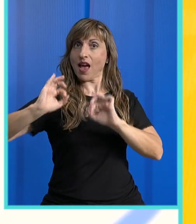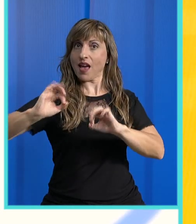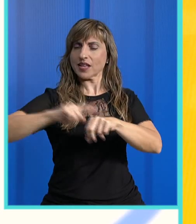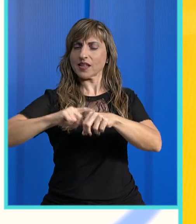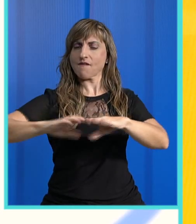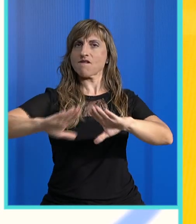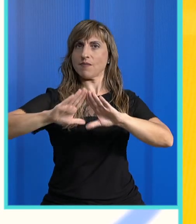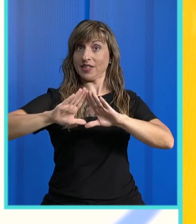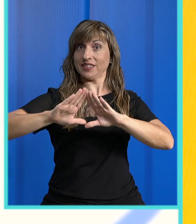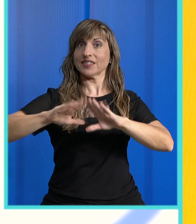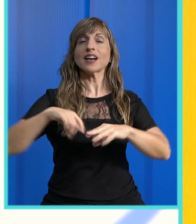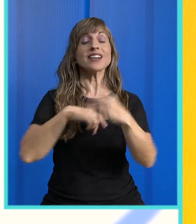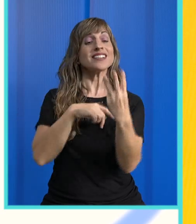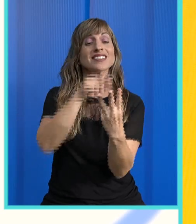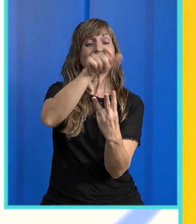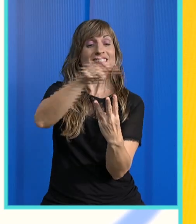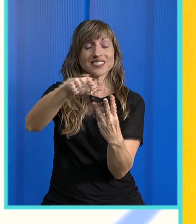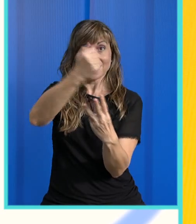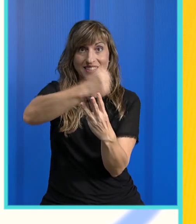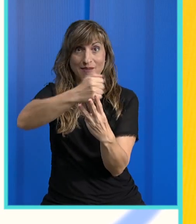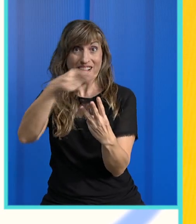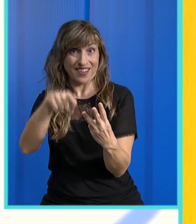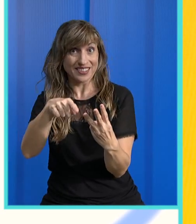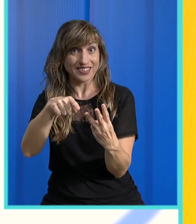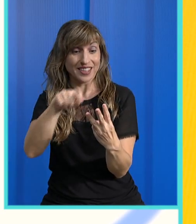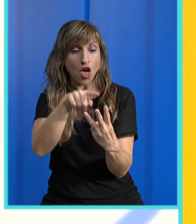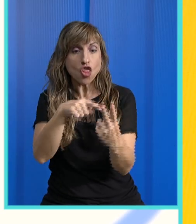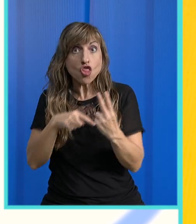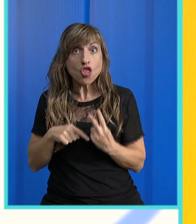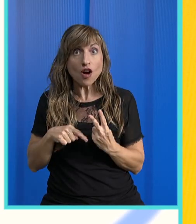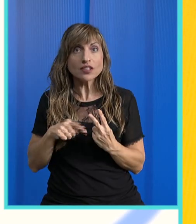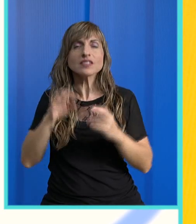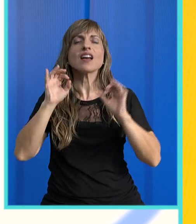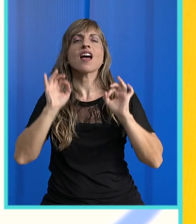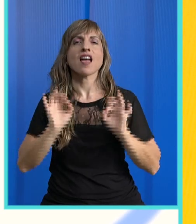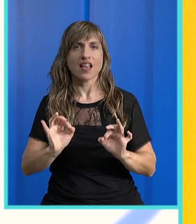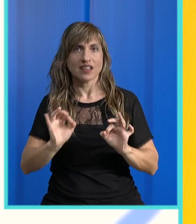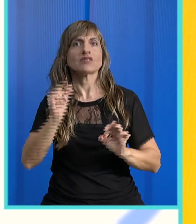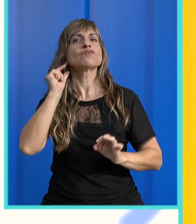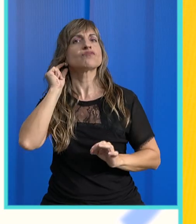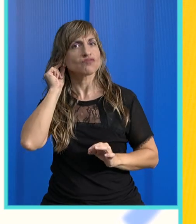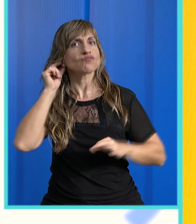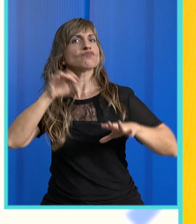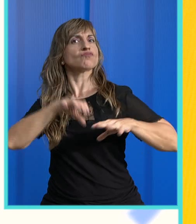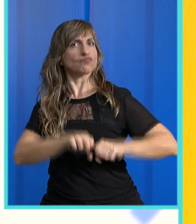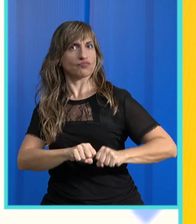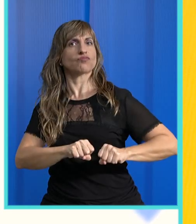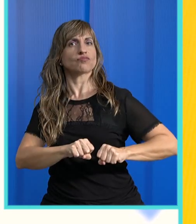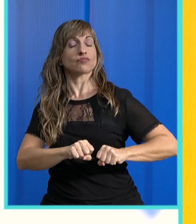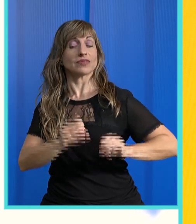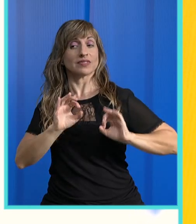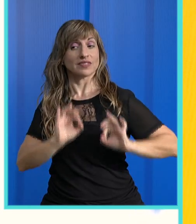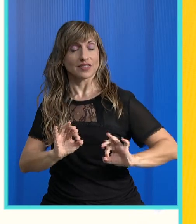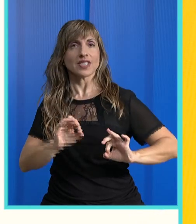Dos de cada tres puestos de trabajo en la economía social están ocupados por mujeres. Es, como ha dicho